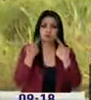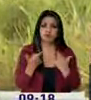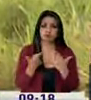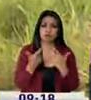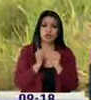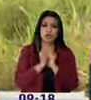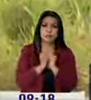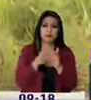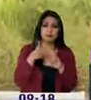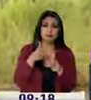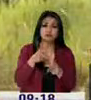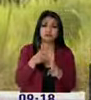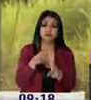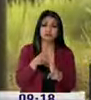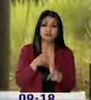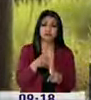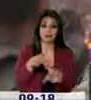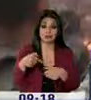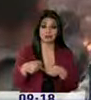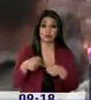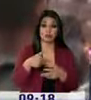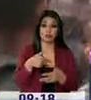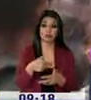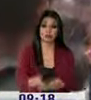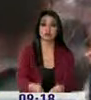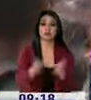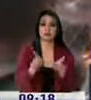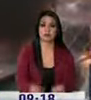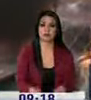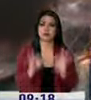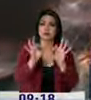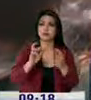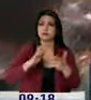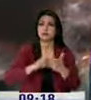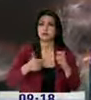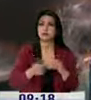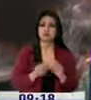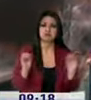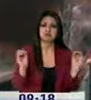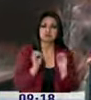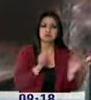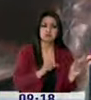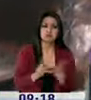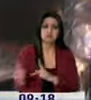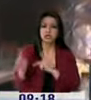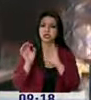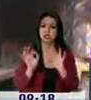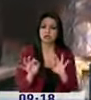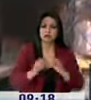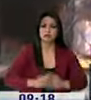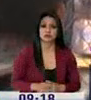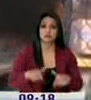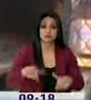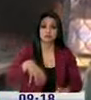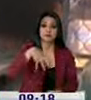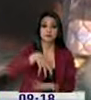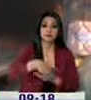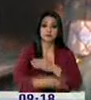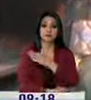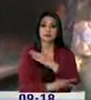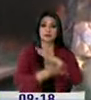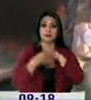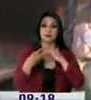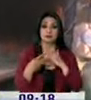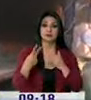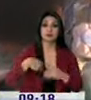lo acompañaron en todo el recorrido desde Quito. Sin ninguna novedad, está de acuerdo a lo planificado y previsto aquí en la provincia de Pastaza, y nosotros